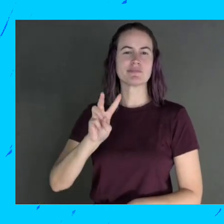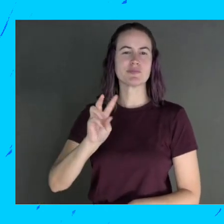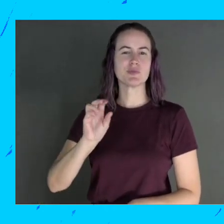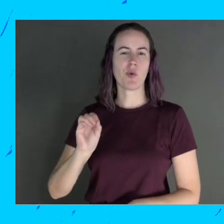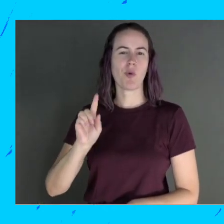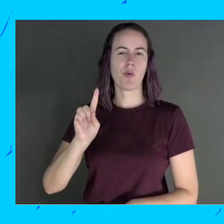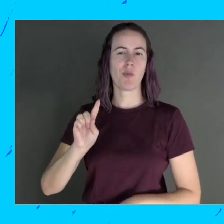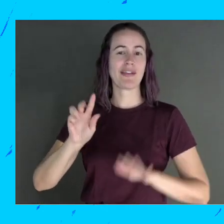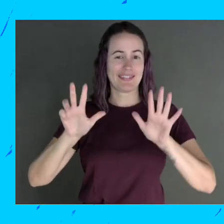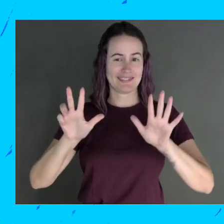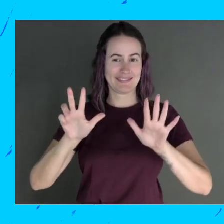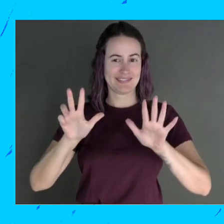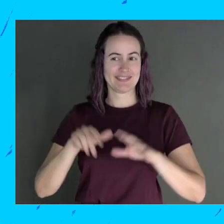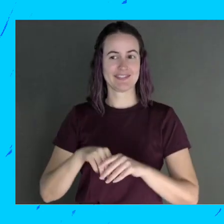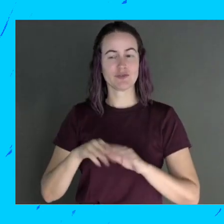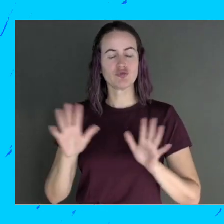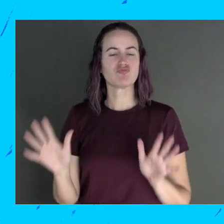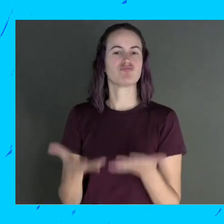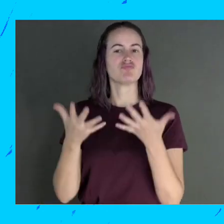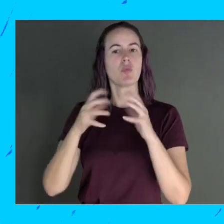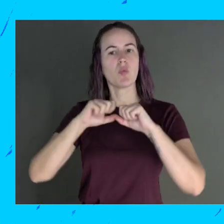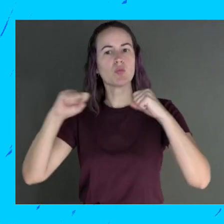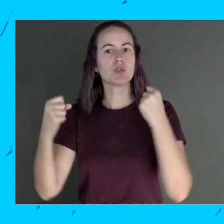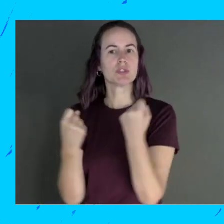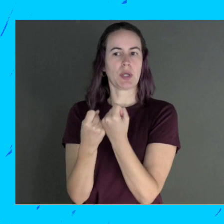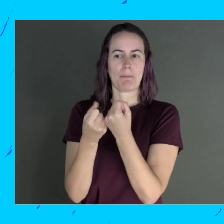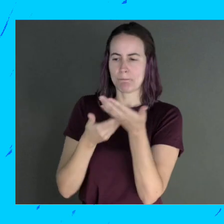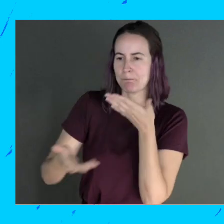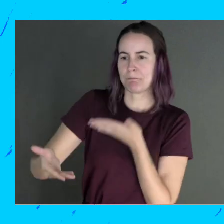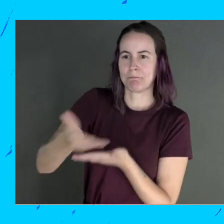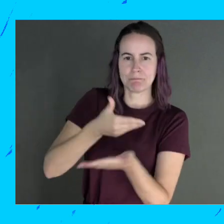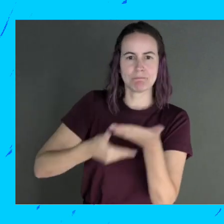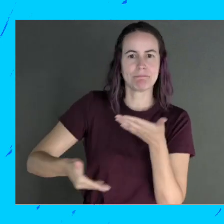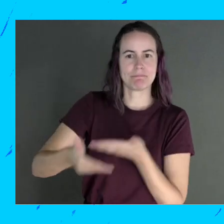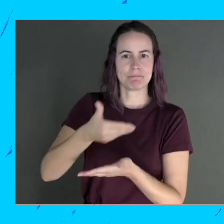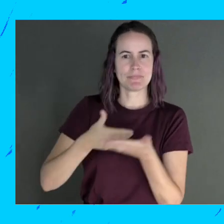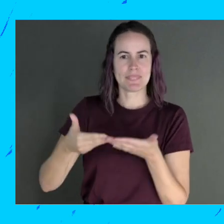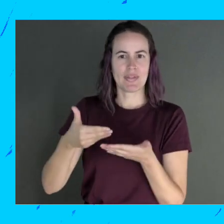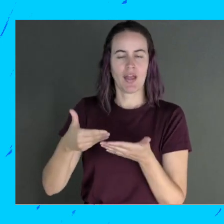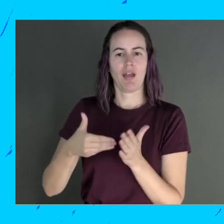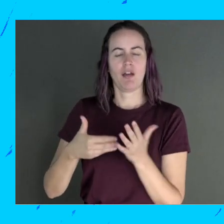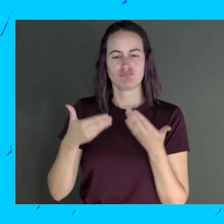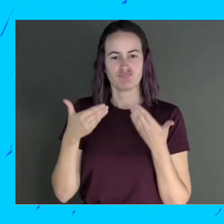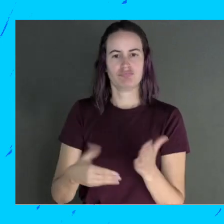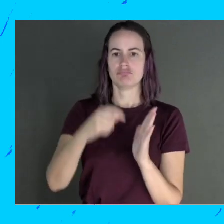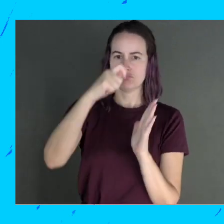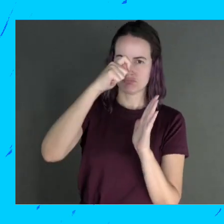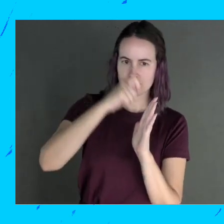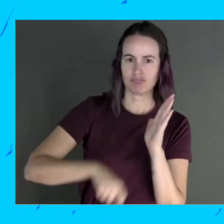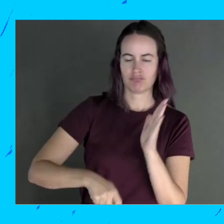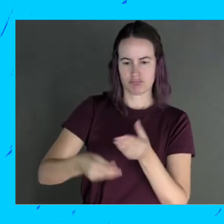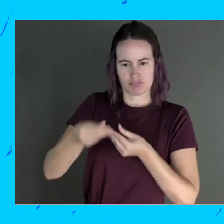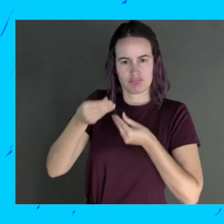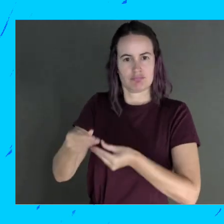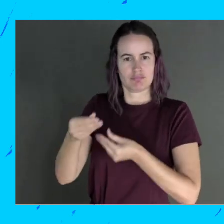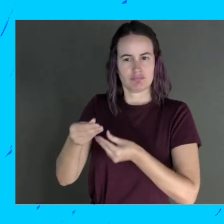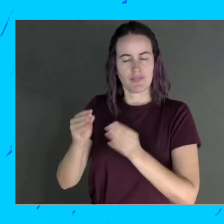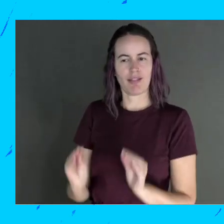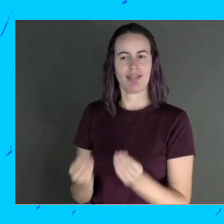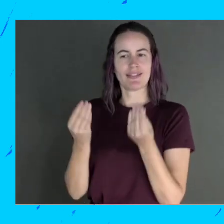va a informar las prioridades con muchos talleres para poder